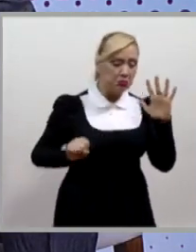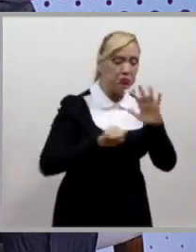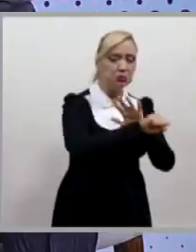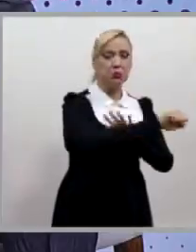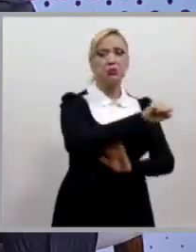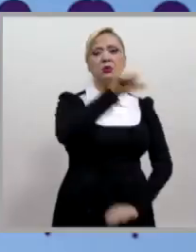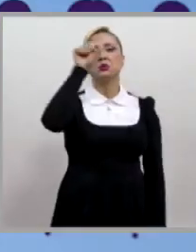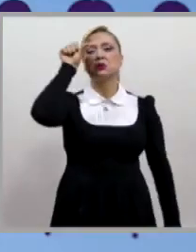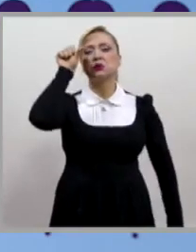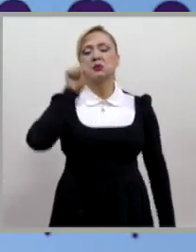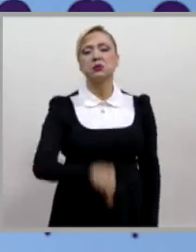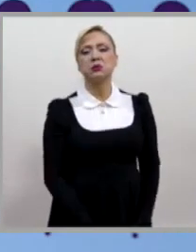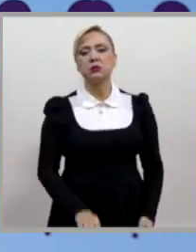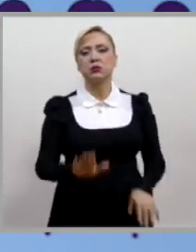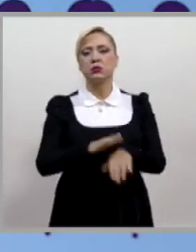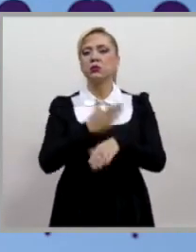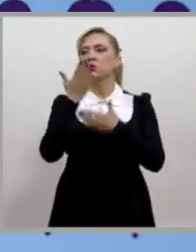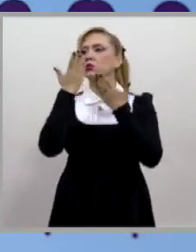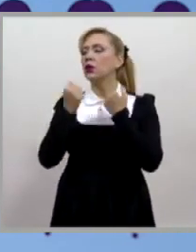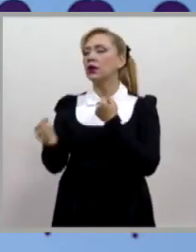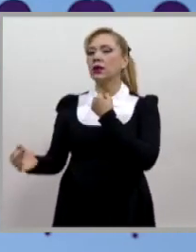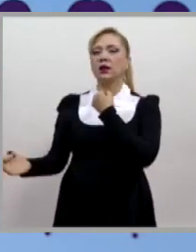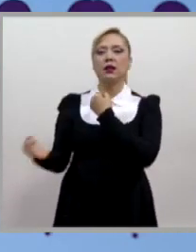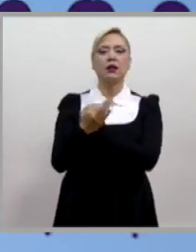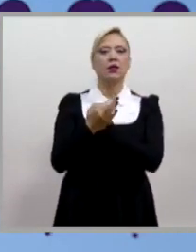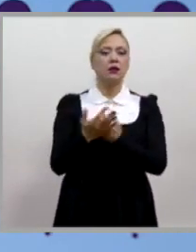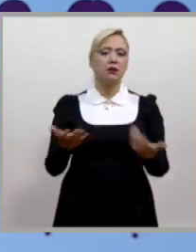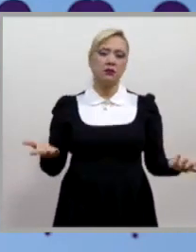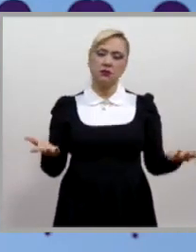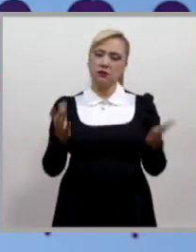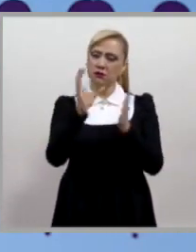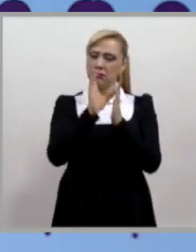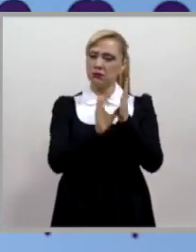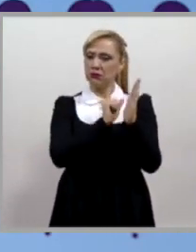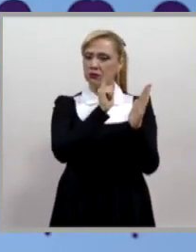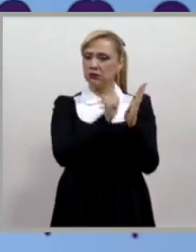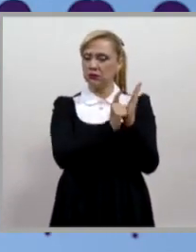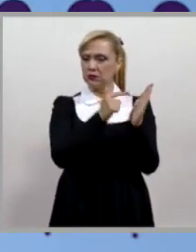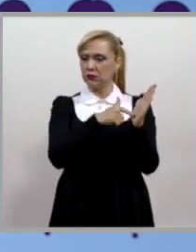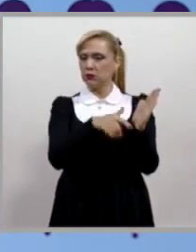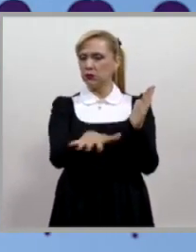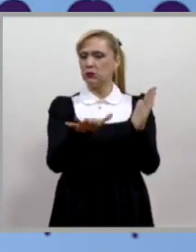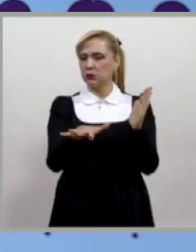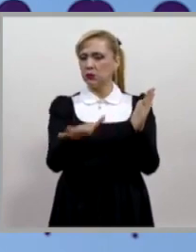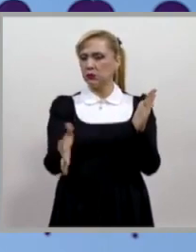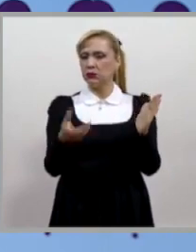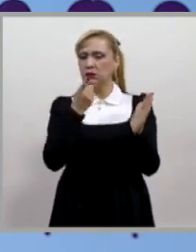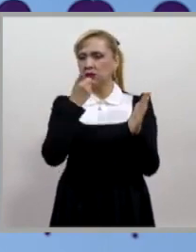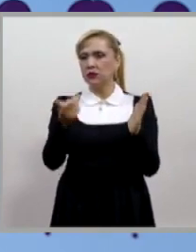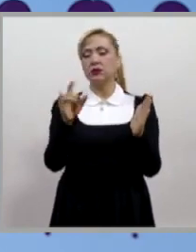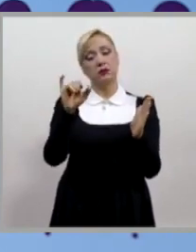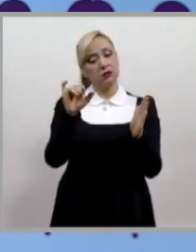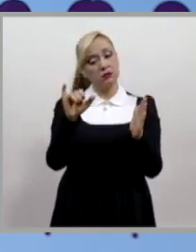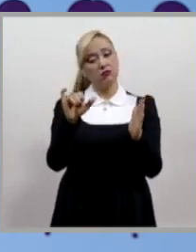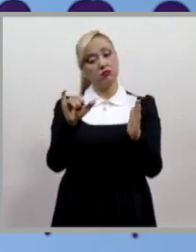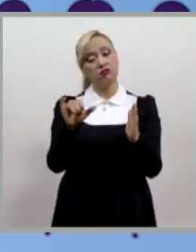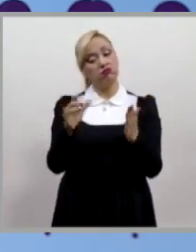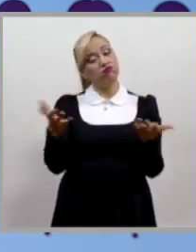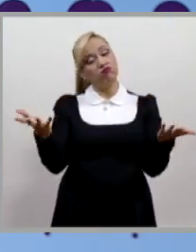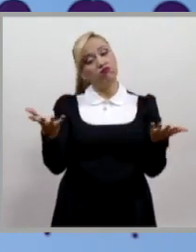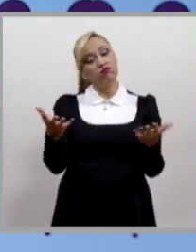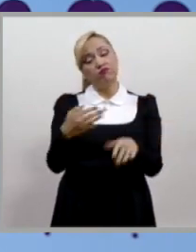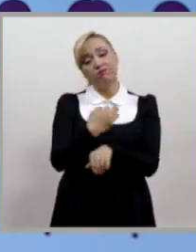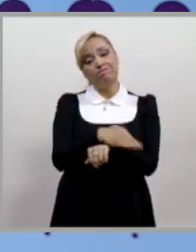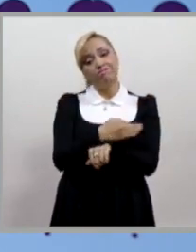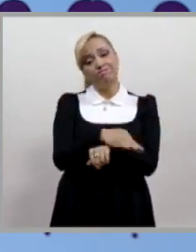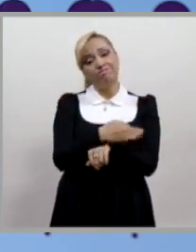en principio, a través de una figura inconvencional, inconstitucional como es la prisión preventiva oficiosa, por supuesto que afecta más a quienes no tienen recursos